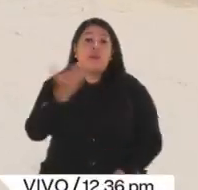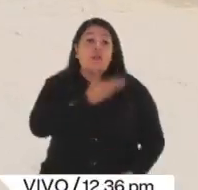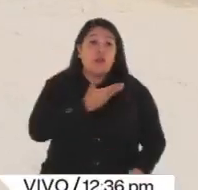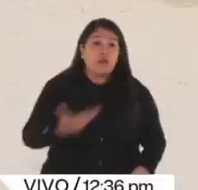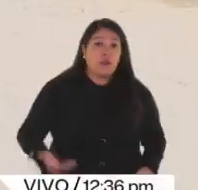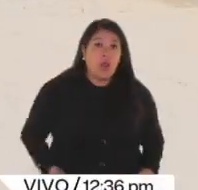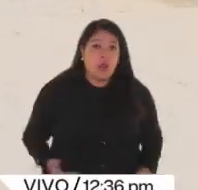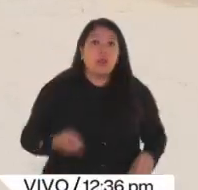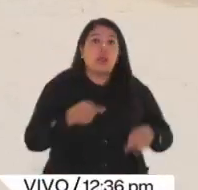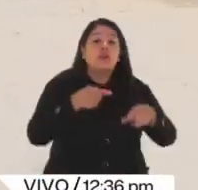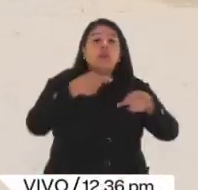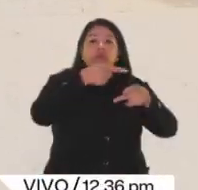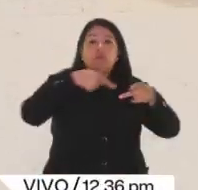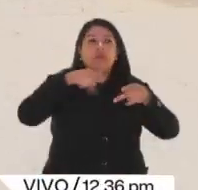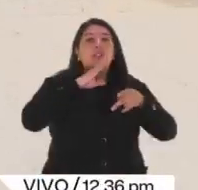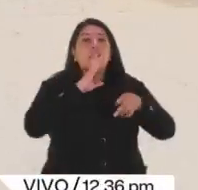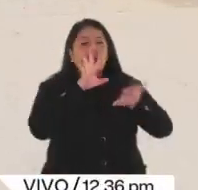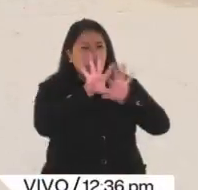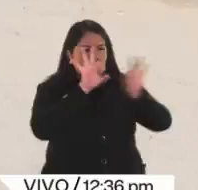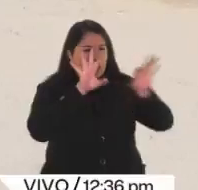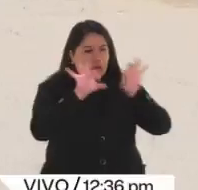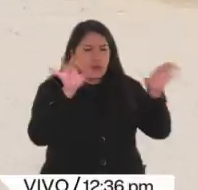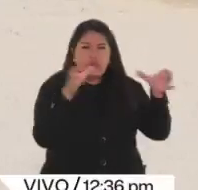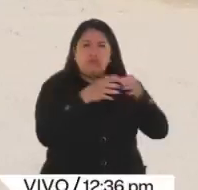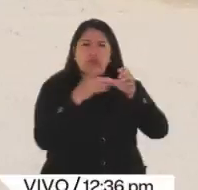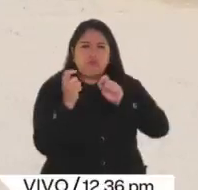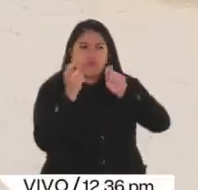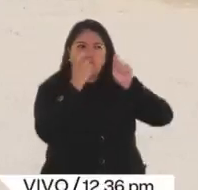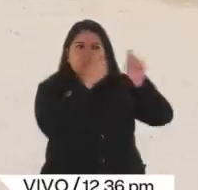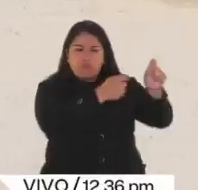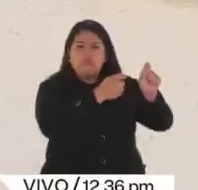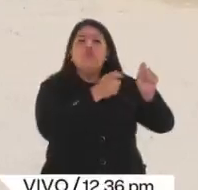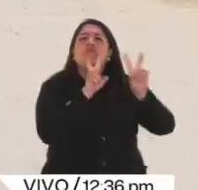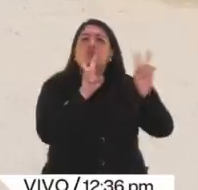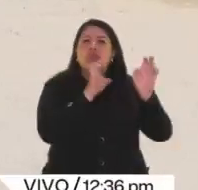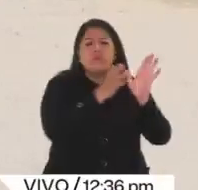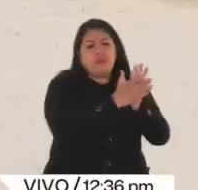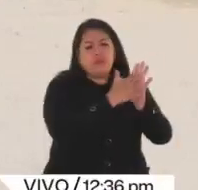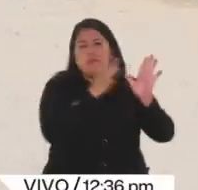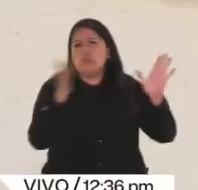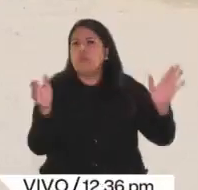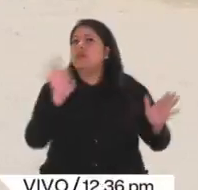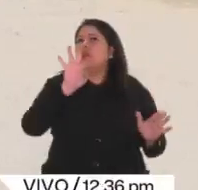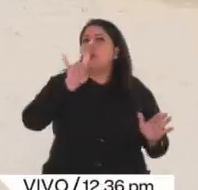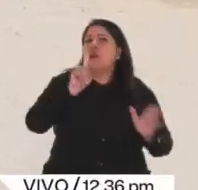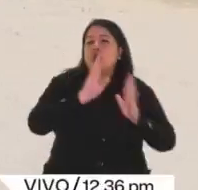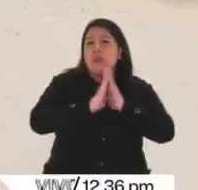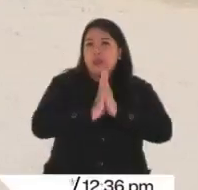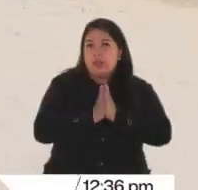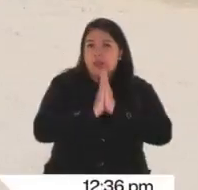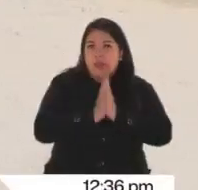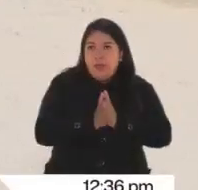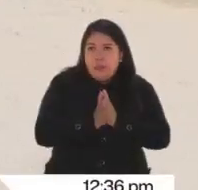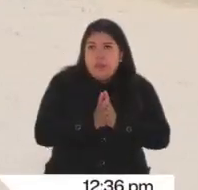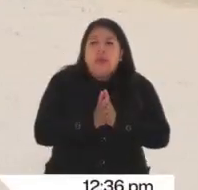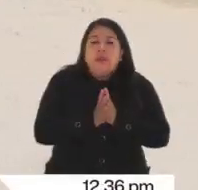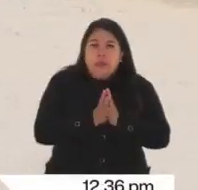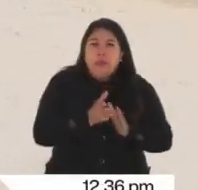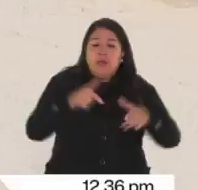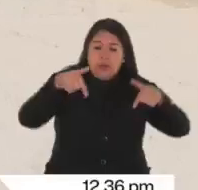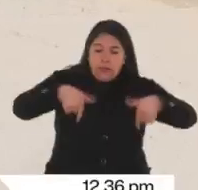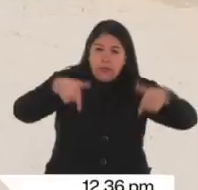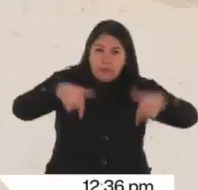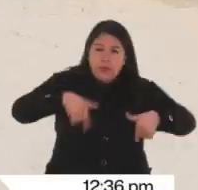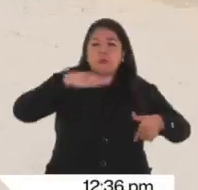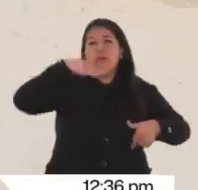para que sea él quien escoja quién podría estar en el cargo hasta el próximo 31 de diciembre. Por supuesto, nosotros desde aquí,